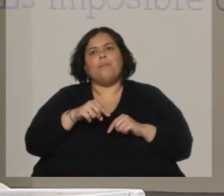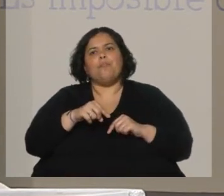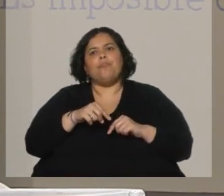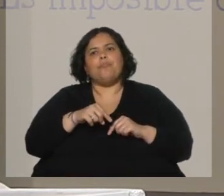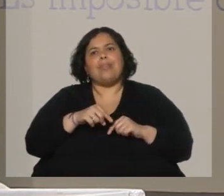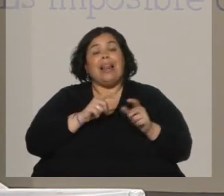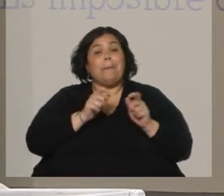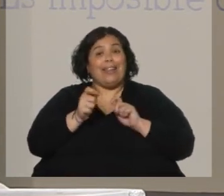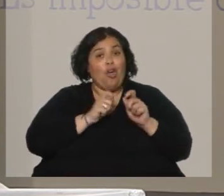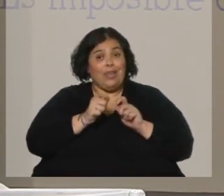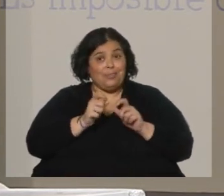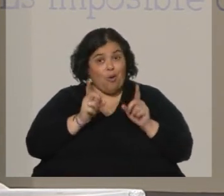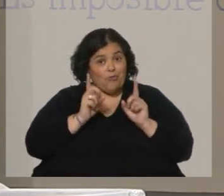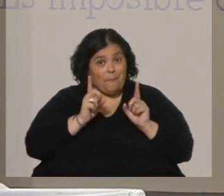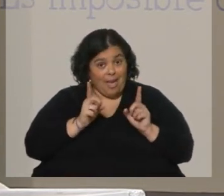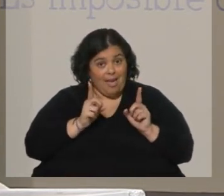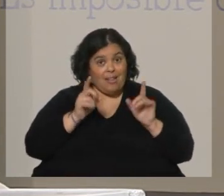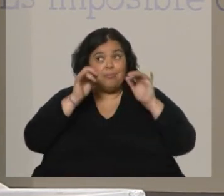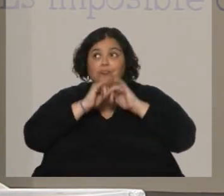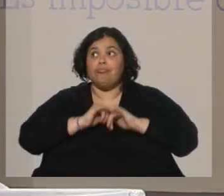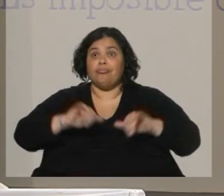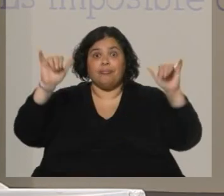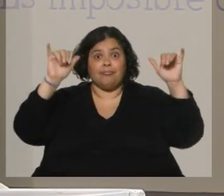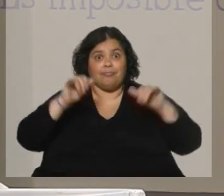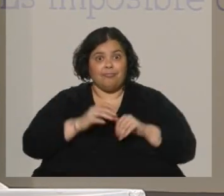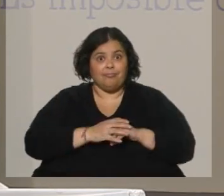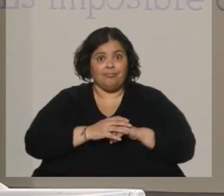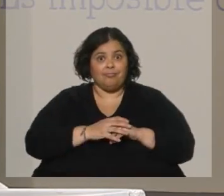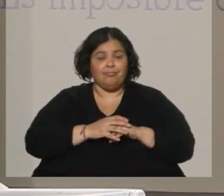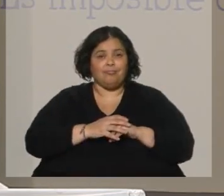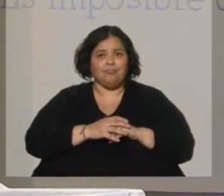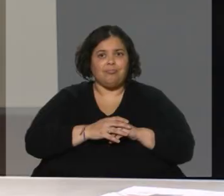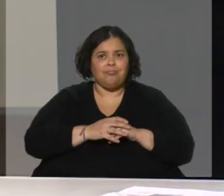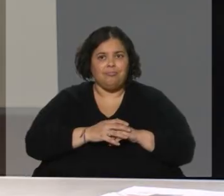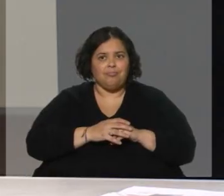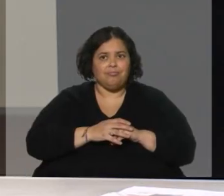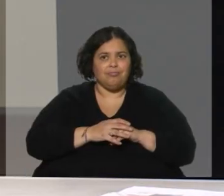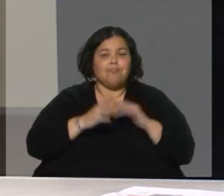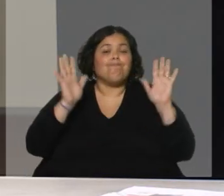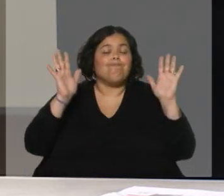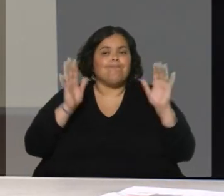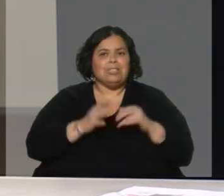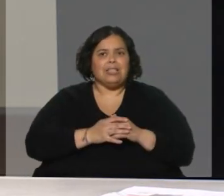periodismo no más allá de que se haya filtrado como siempre sucede por intereses particulares